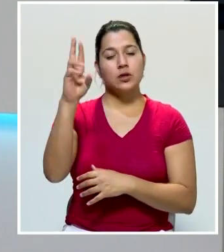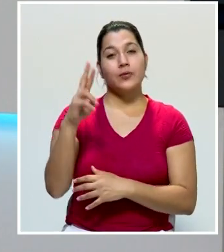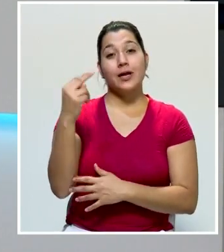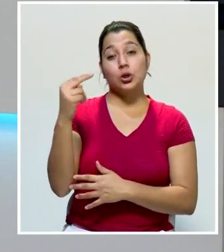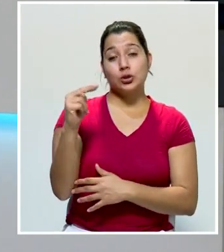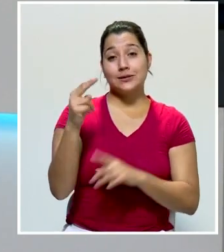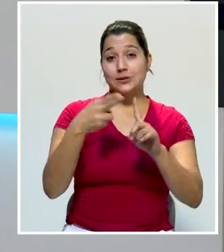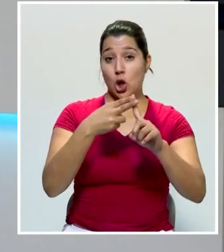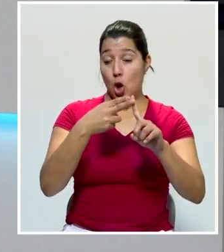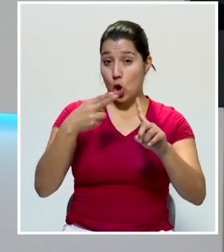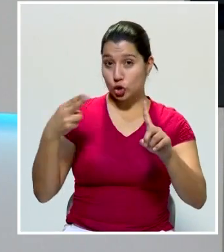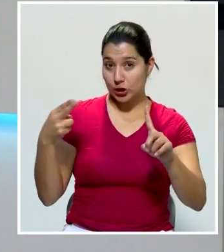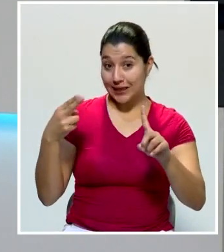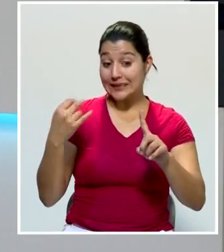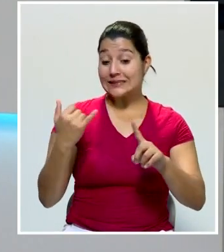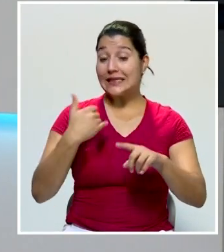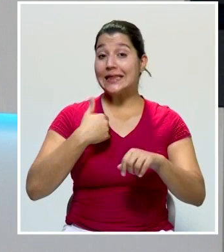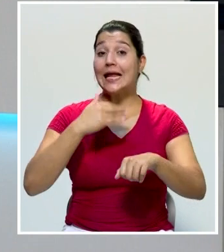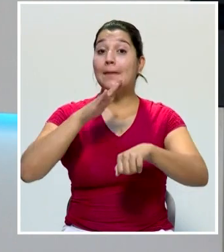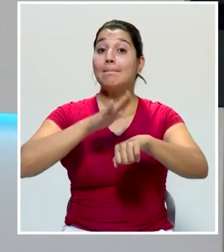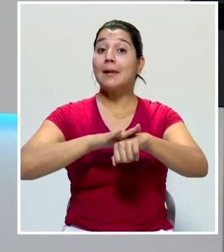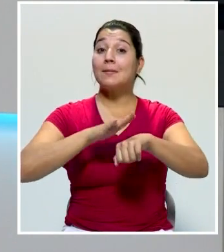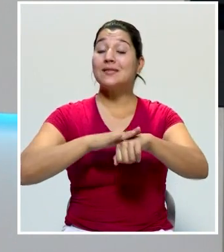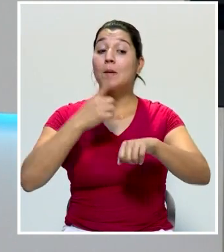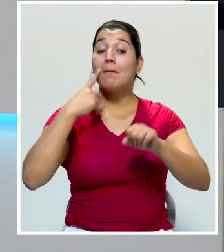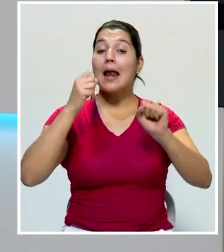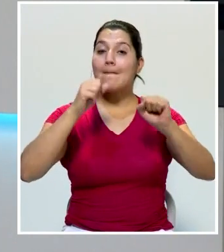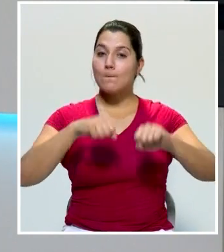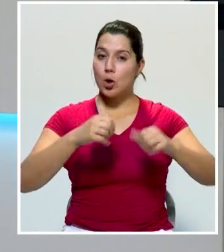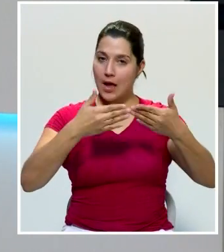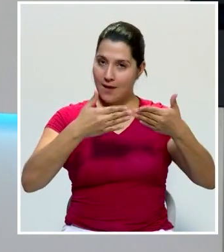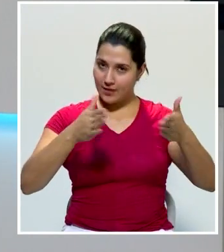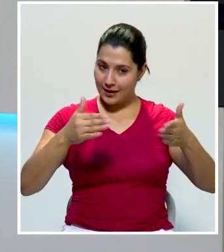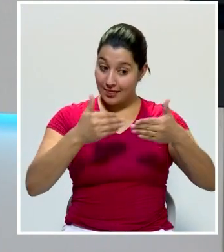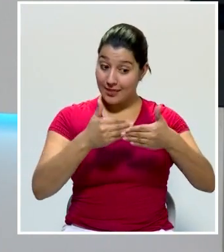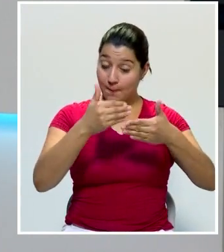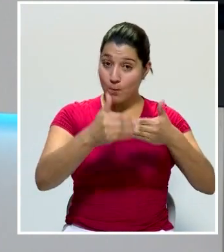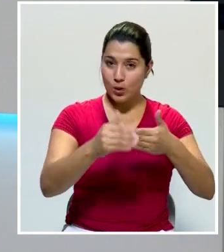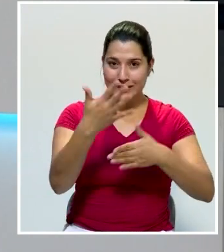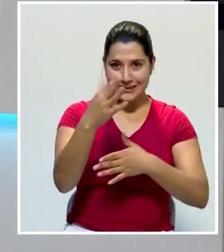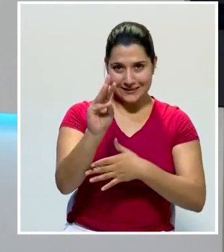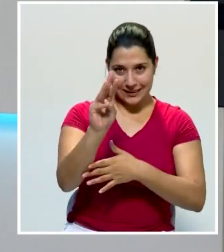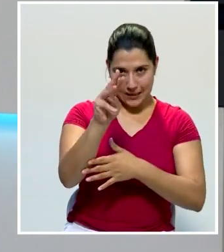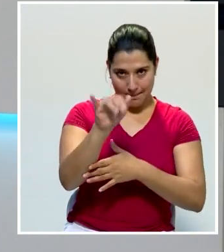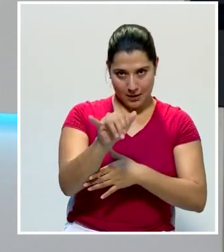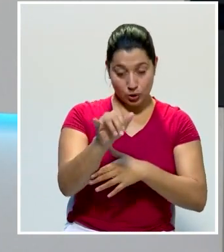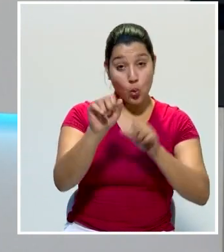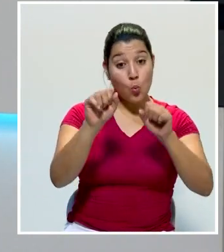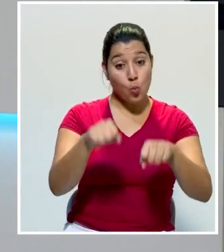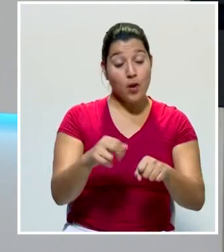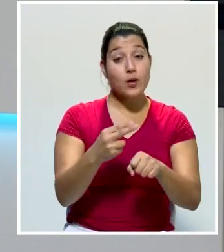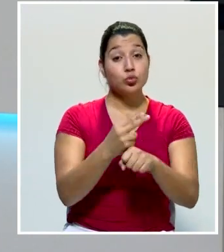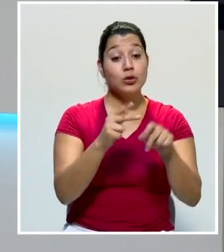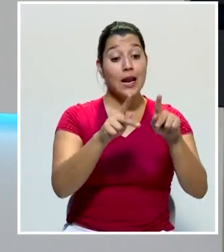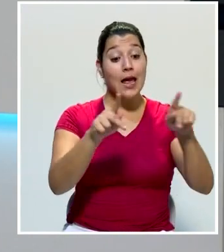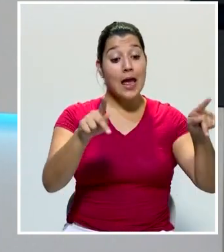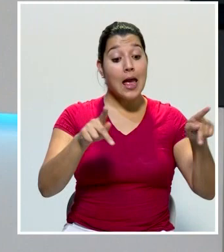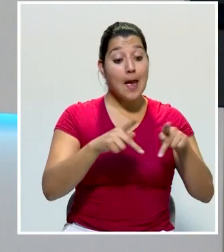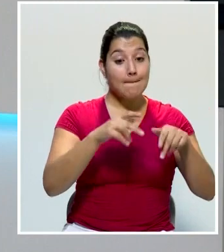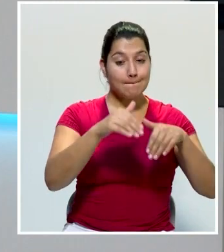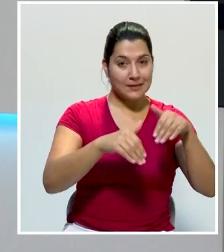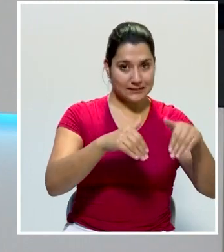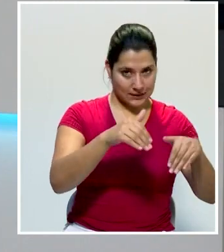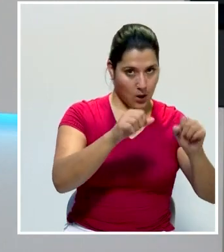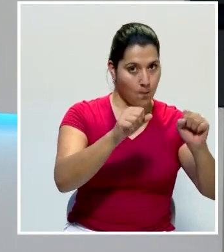hoteles que tienen la autorización para abrir a partir del 16 de mayo podrán utilizar las piscinas y restaurantes,